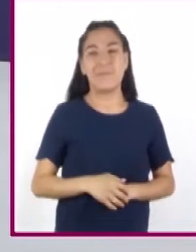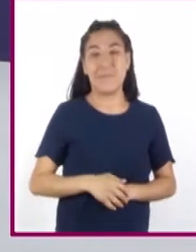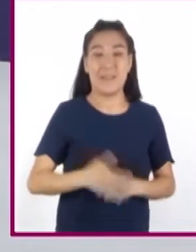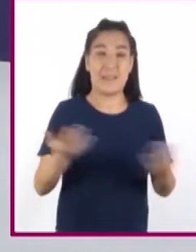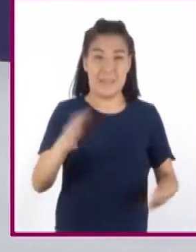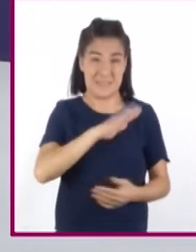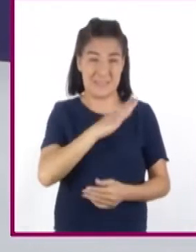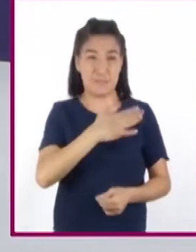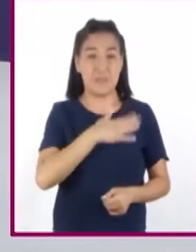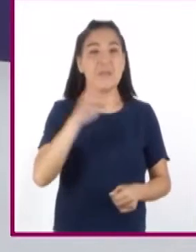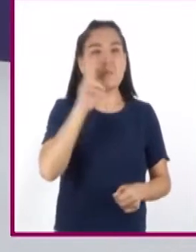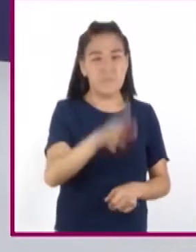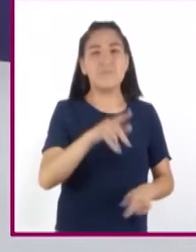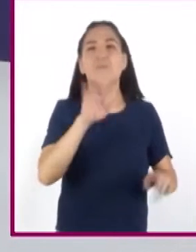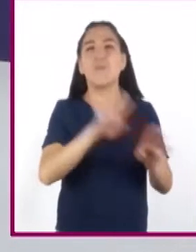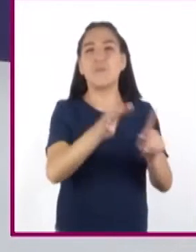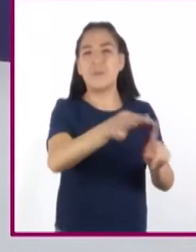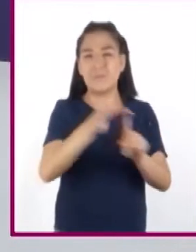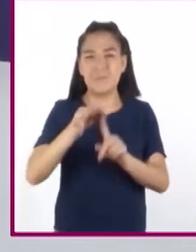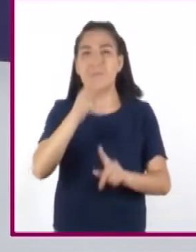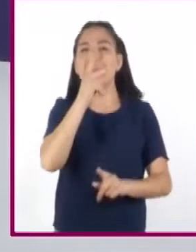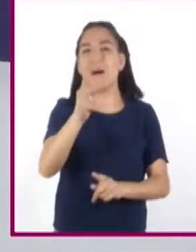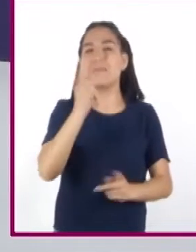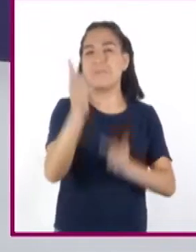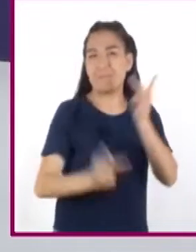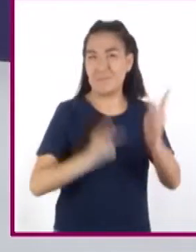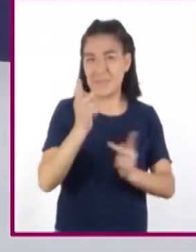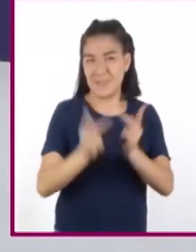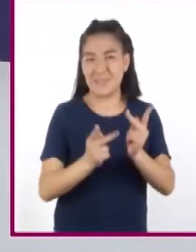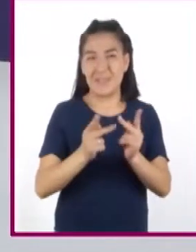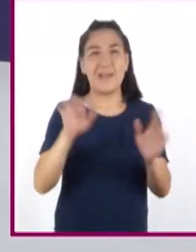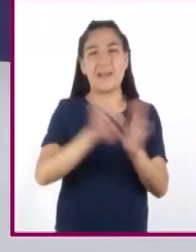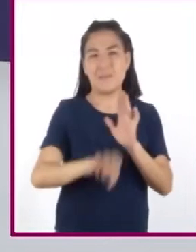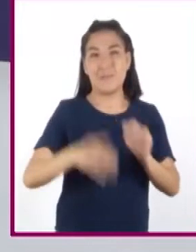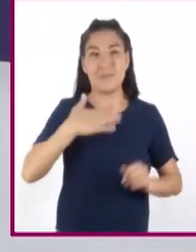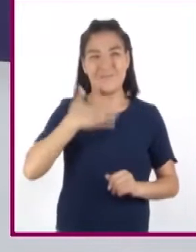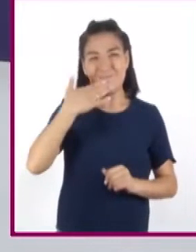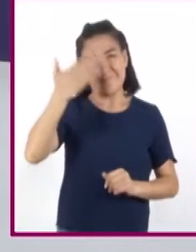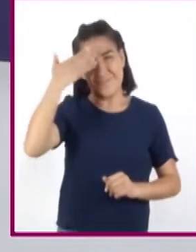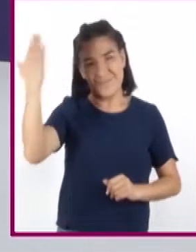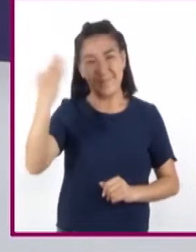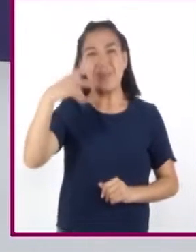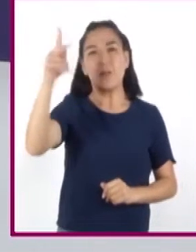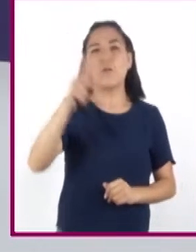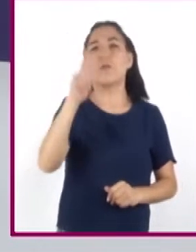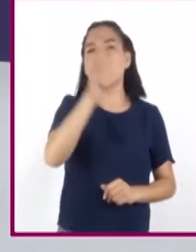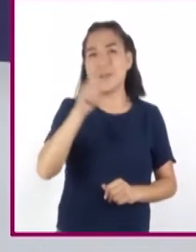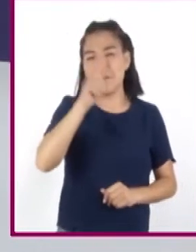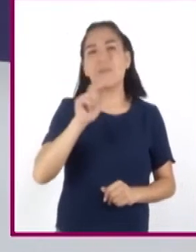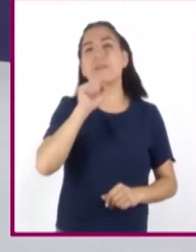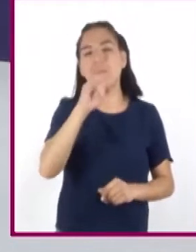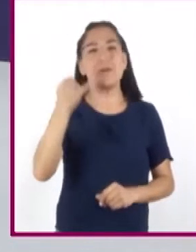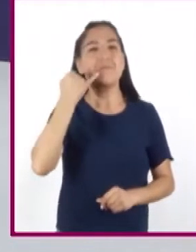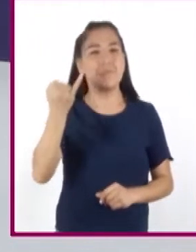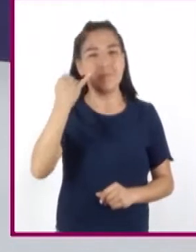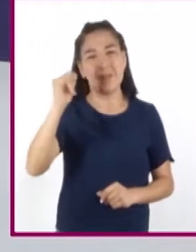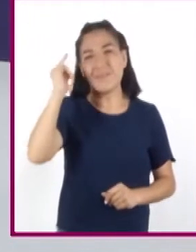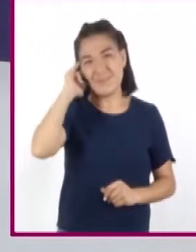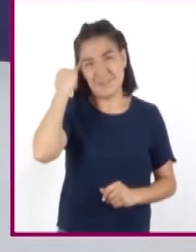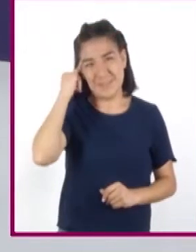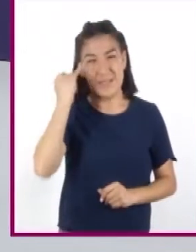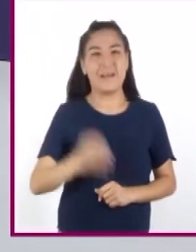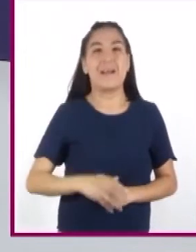español tomó muchas palabras en préstamo, por ejemplo, del árabe o de las lenguas indígenas. Muchos de